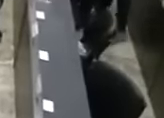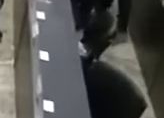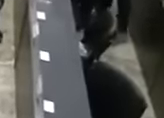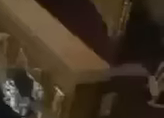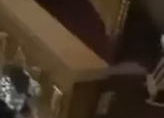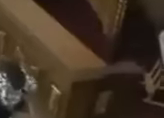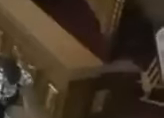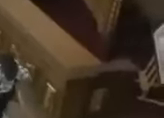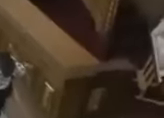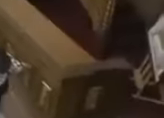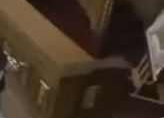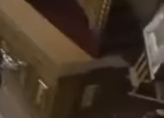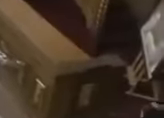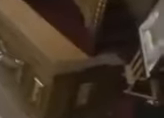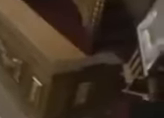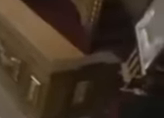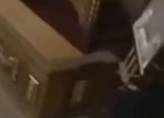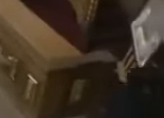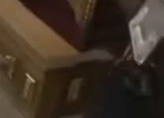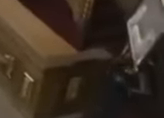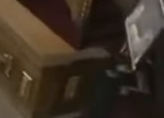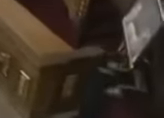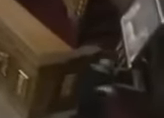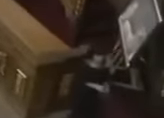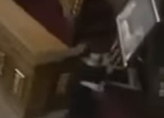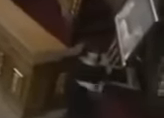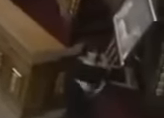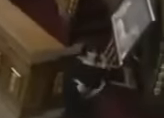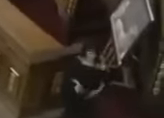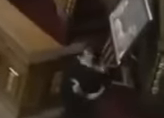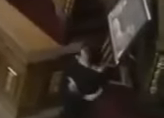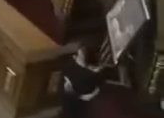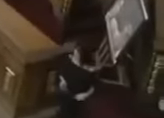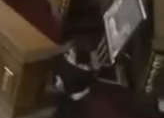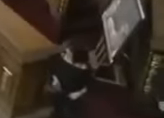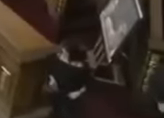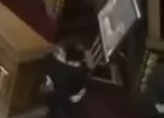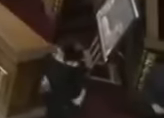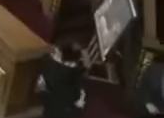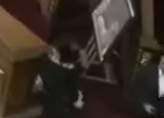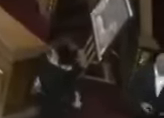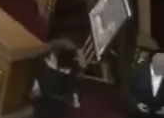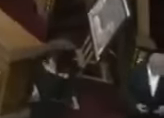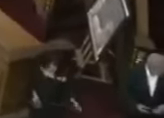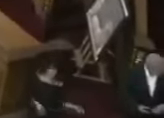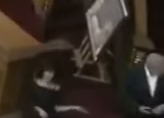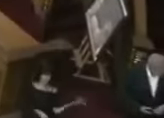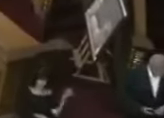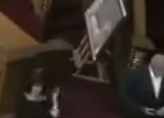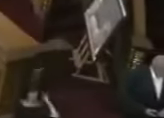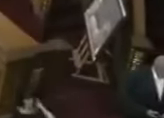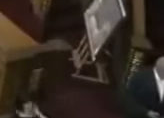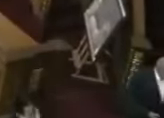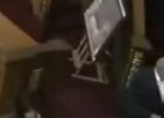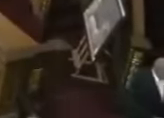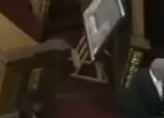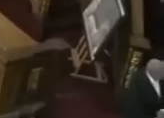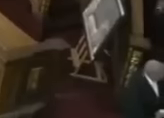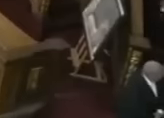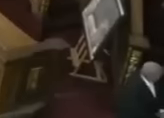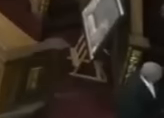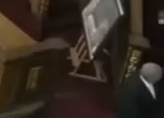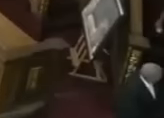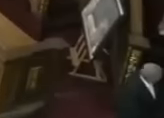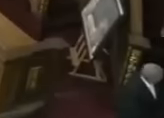República Democrática de San Tomé y Príncipe y la República de Zambia. De igual forma,